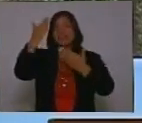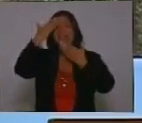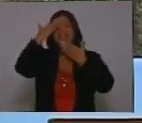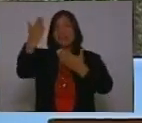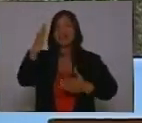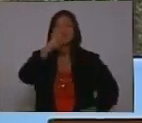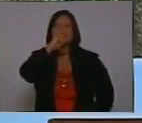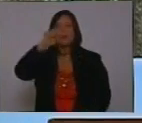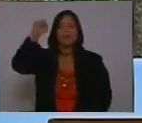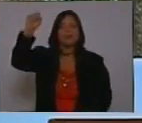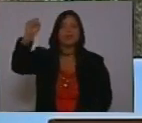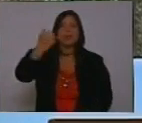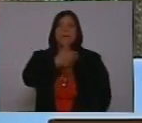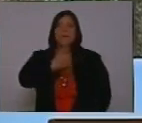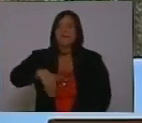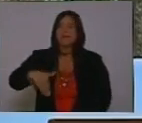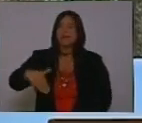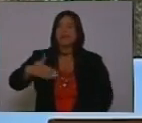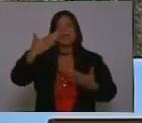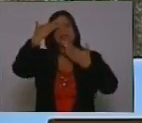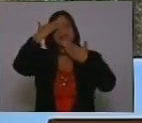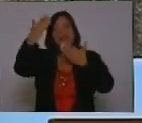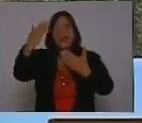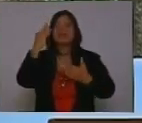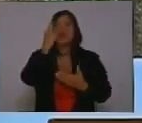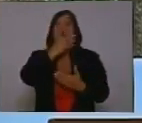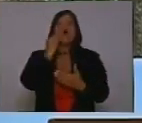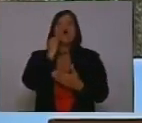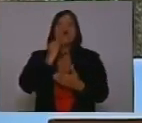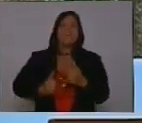Nicolás. Gracias por ser un joven más.